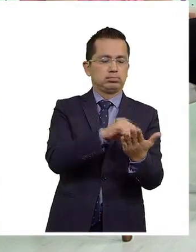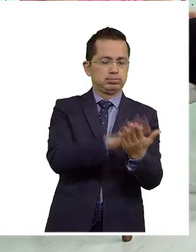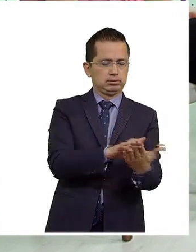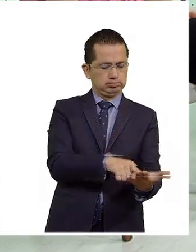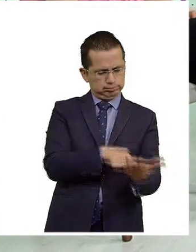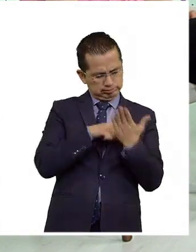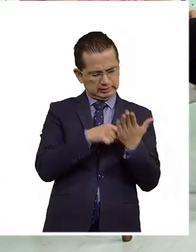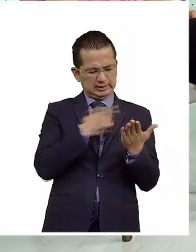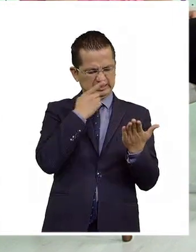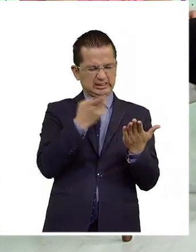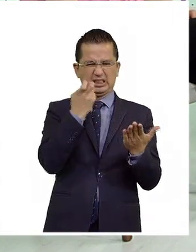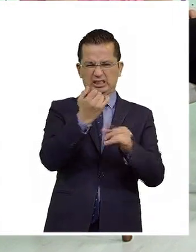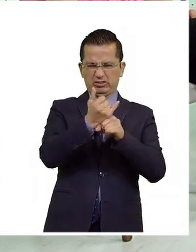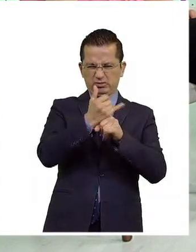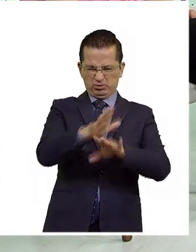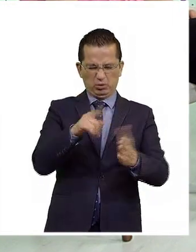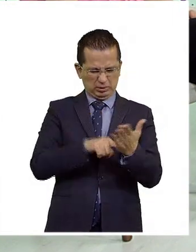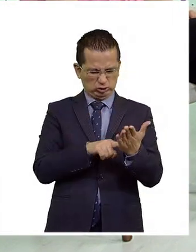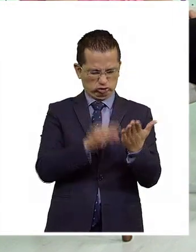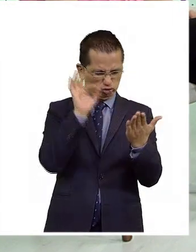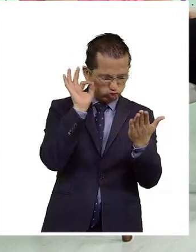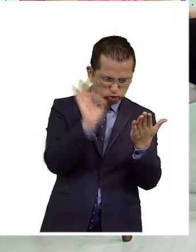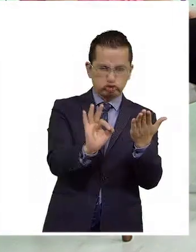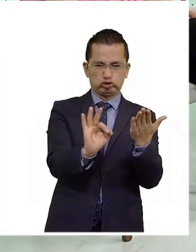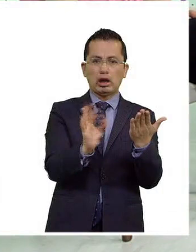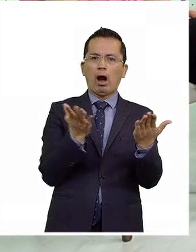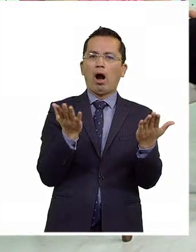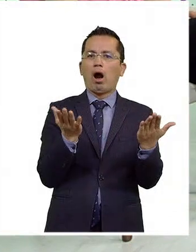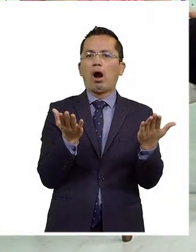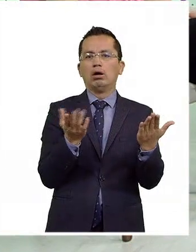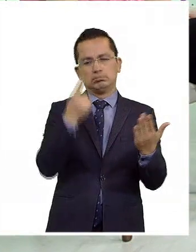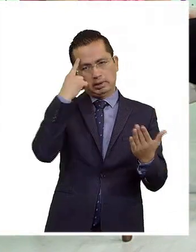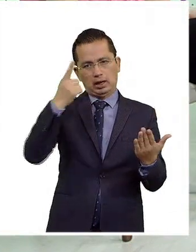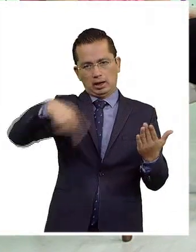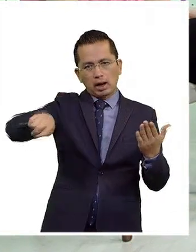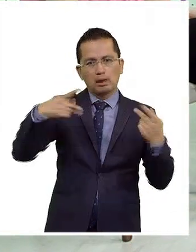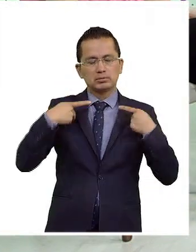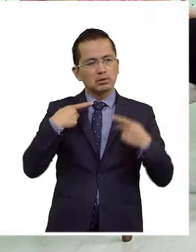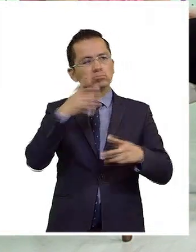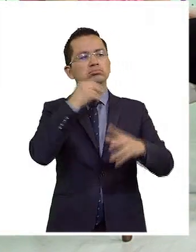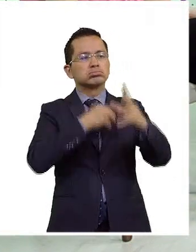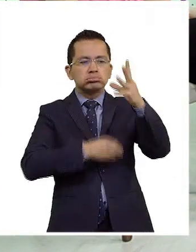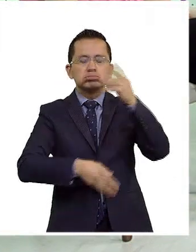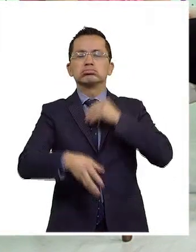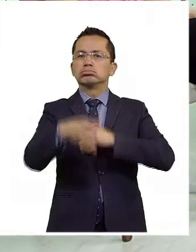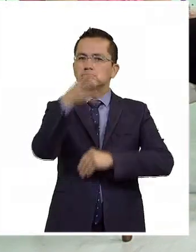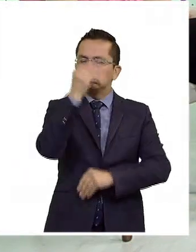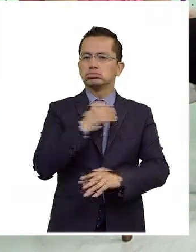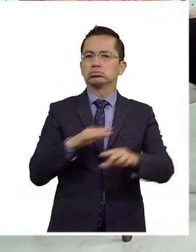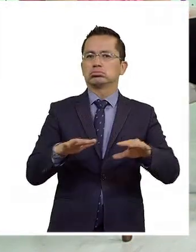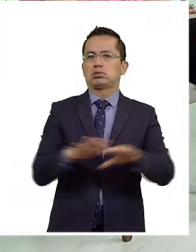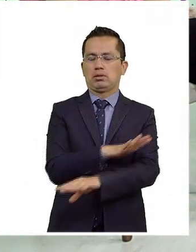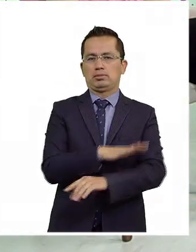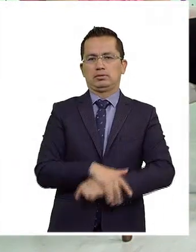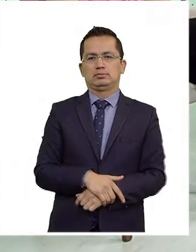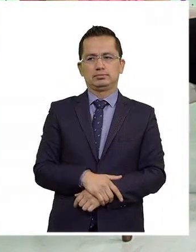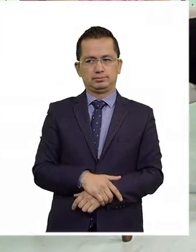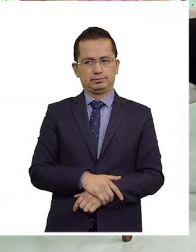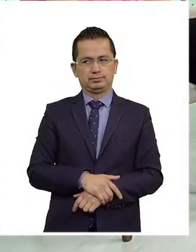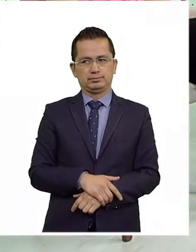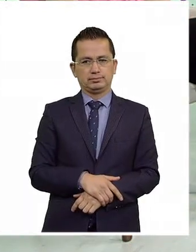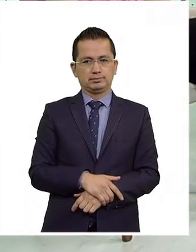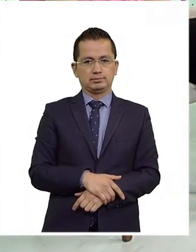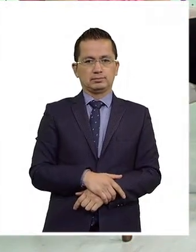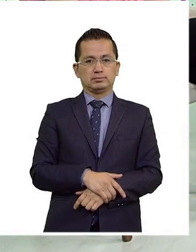y viene una información que sea una información correcta. Claro, Y entonces, poco a poquito, alguien tiene que aprenderlo. por supuesto.